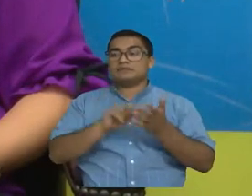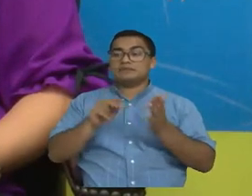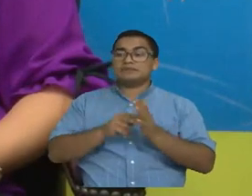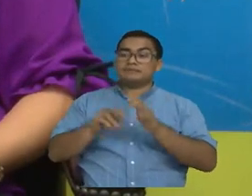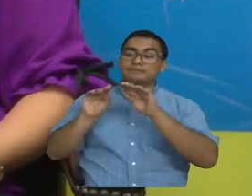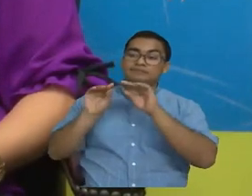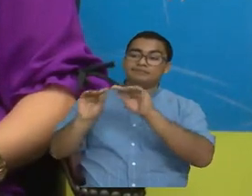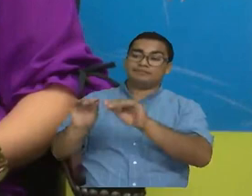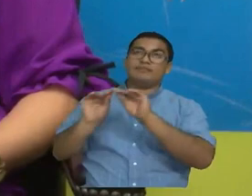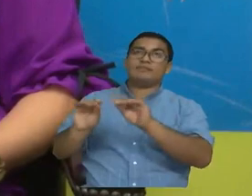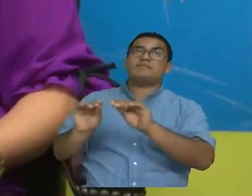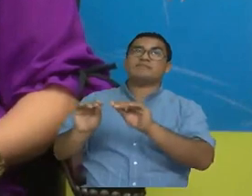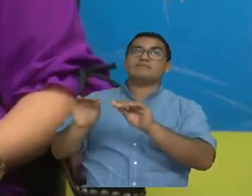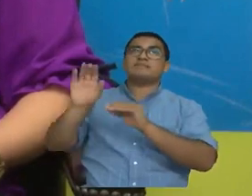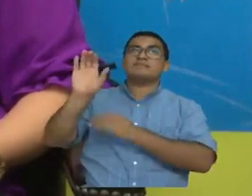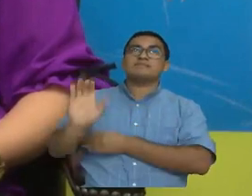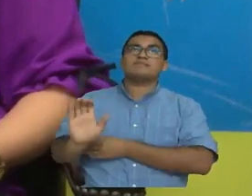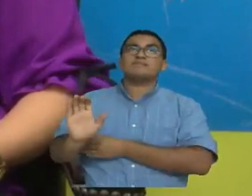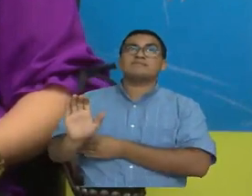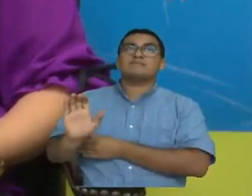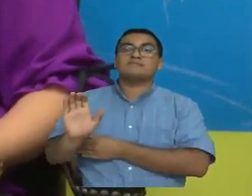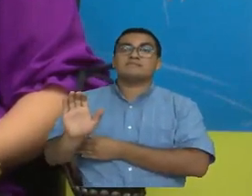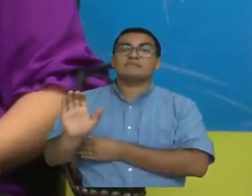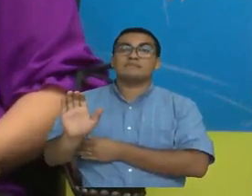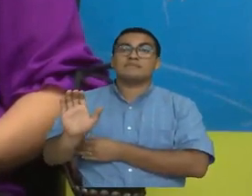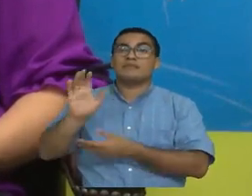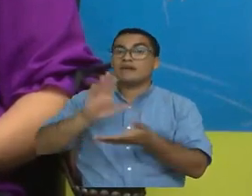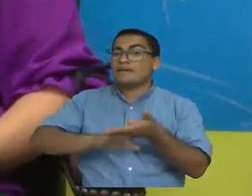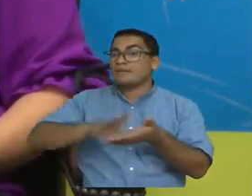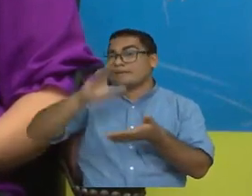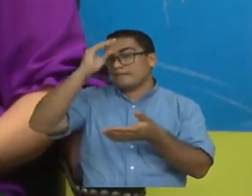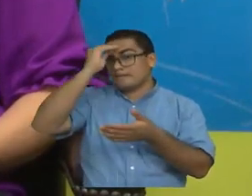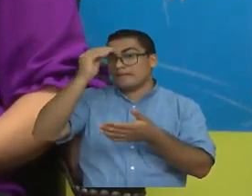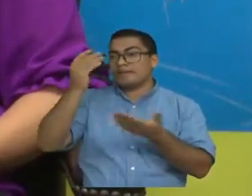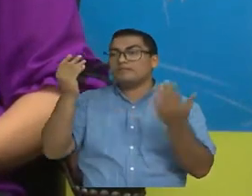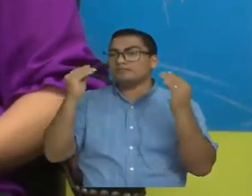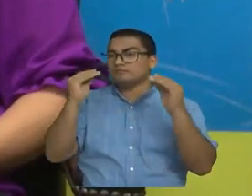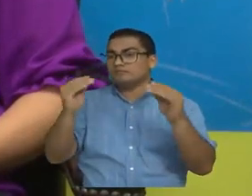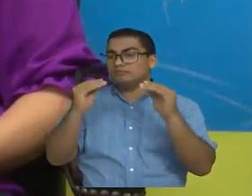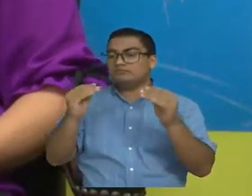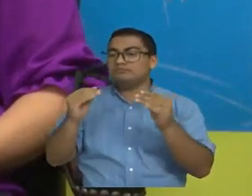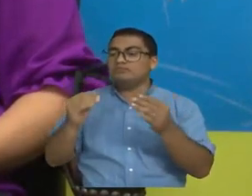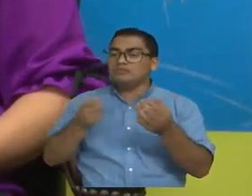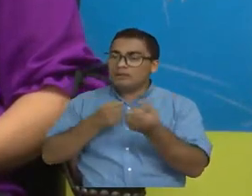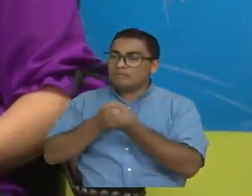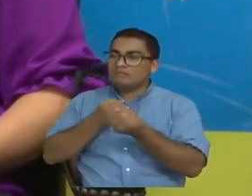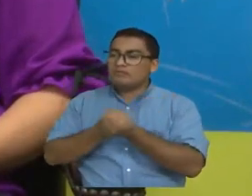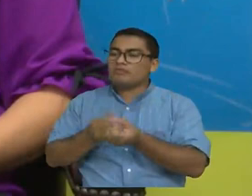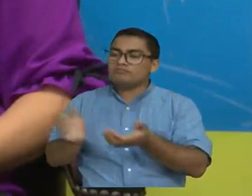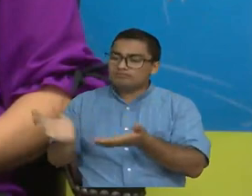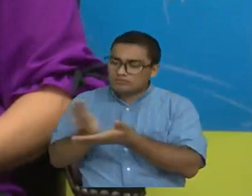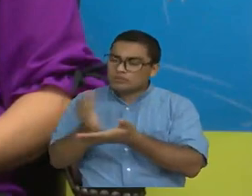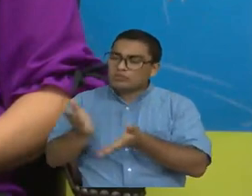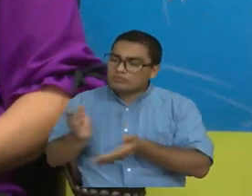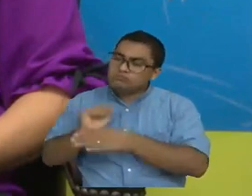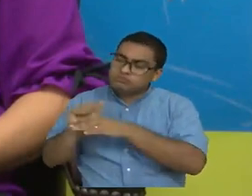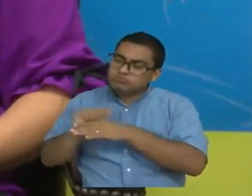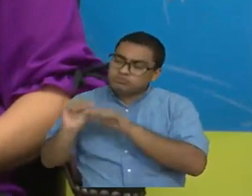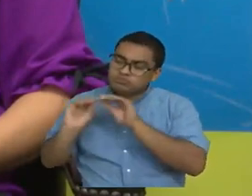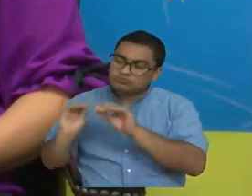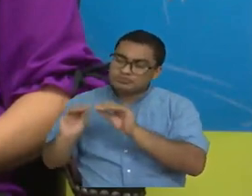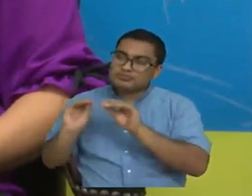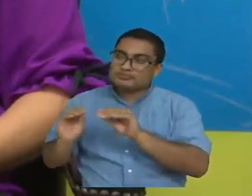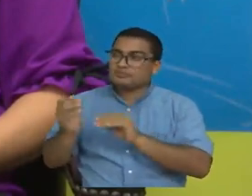enseñándole hábitos también de reforzamiento educativo, porque sí, aunque tengan un coeficiente intelectual muy